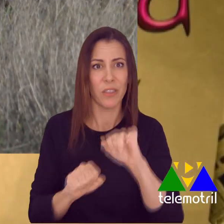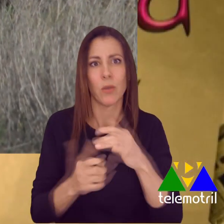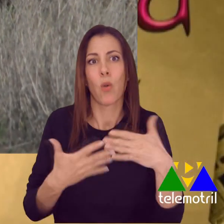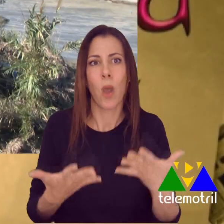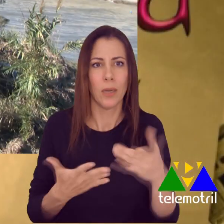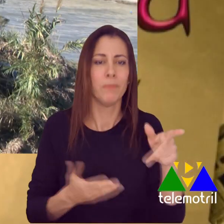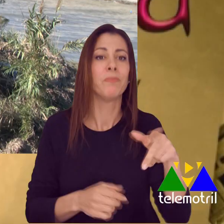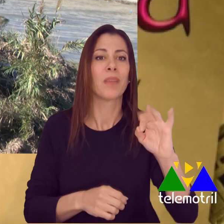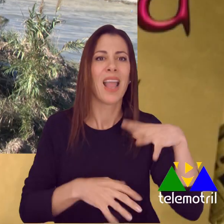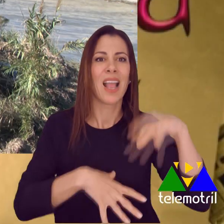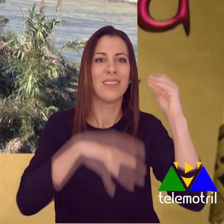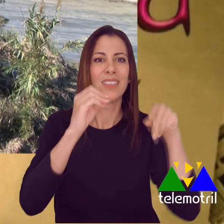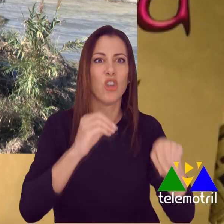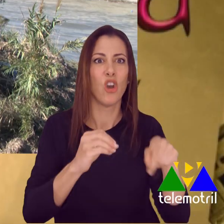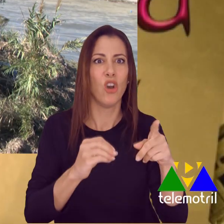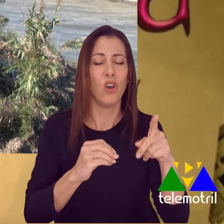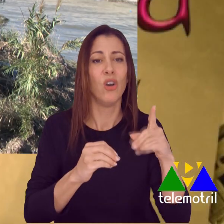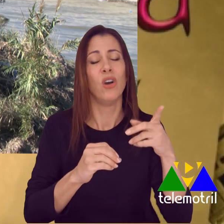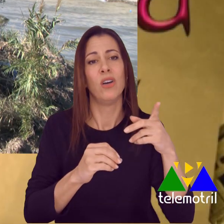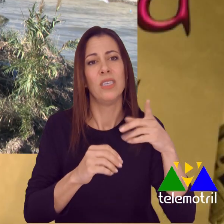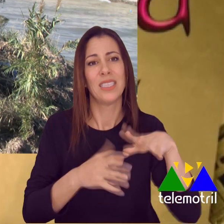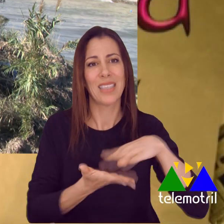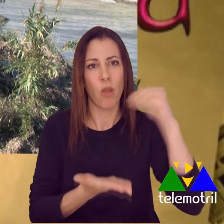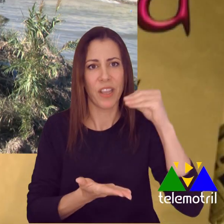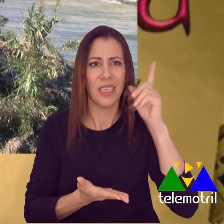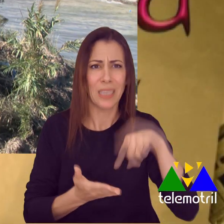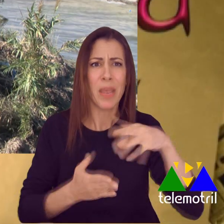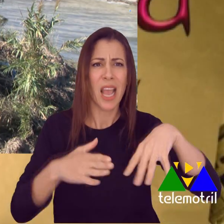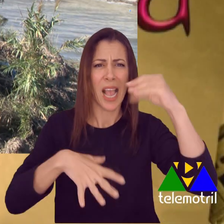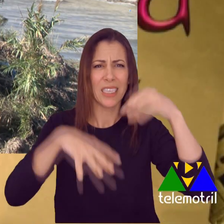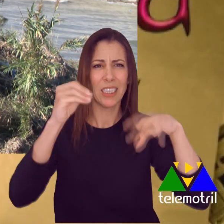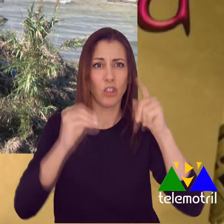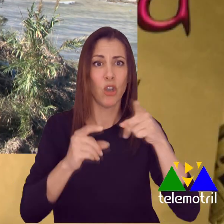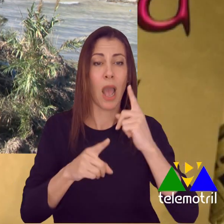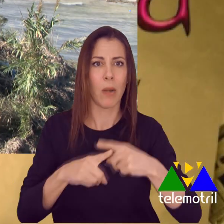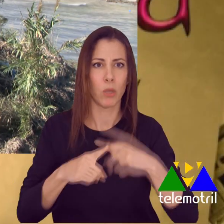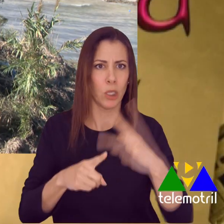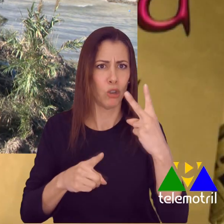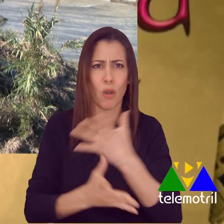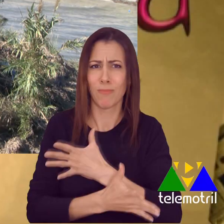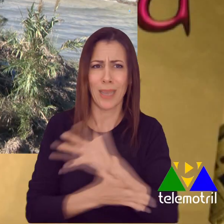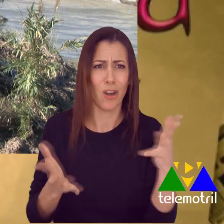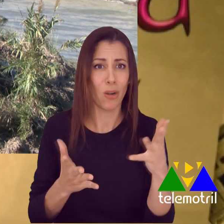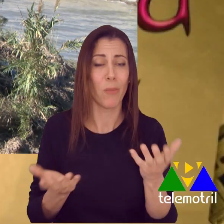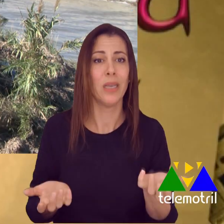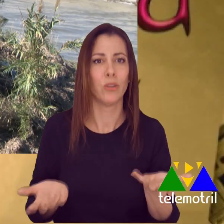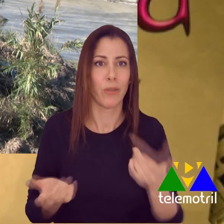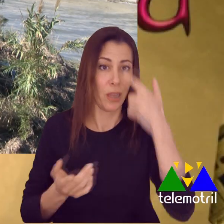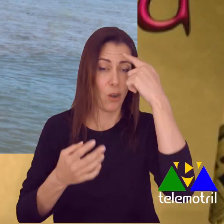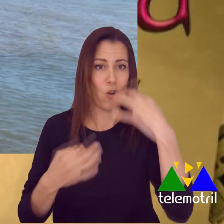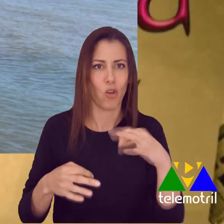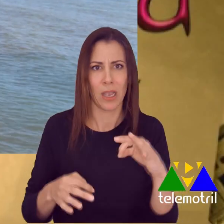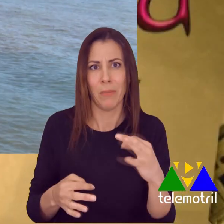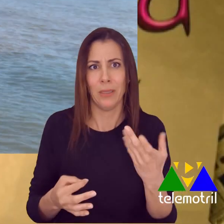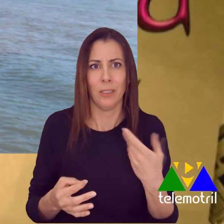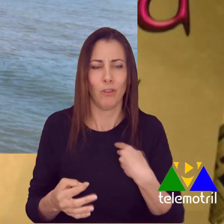castillo de Salobreña y el castillo de Almuñécar. Son 2 castillos enormes, ¿no? Y lógicamente tiene